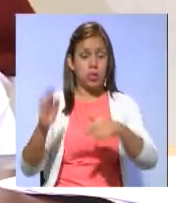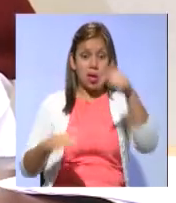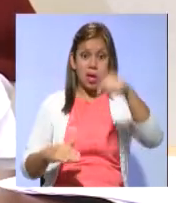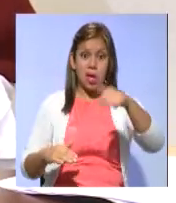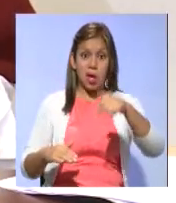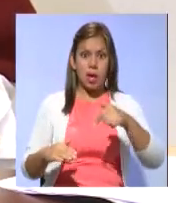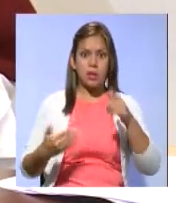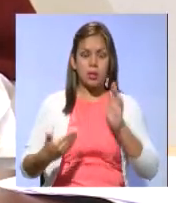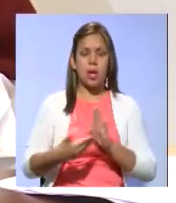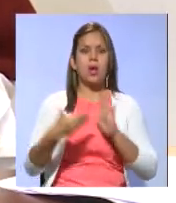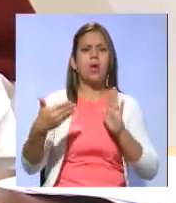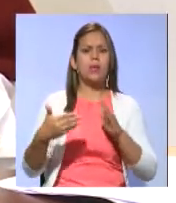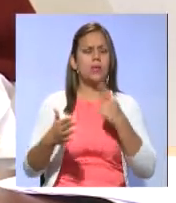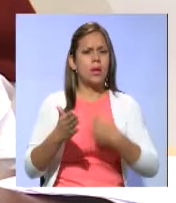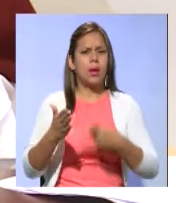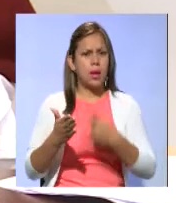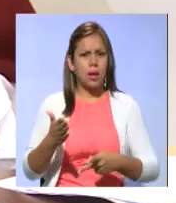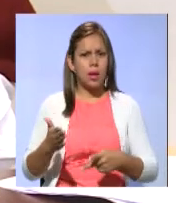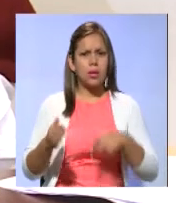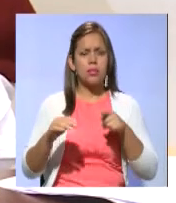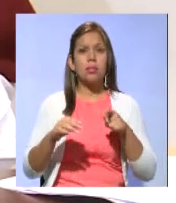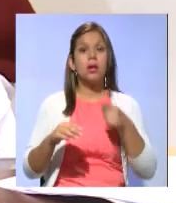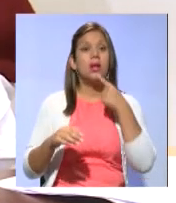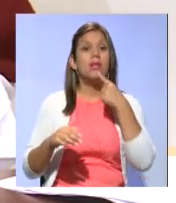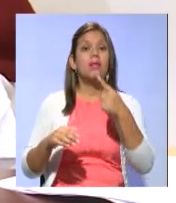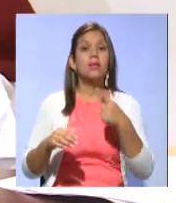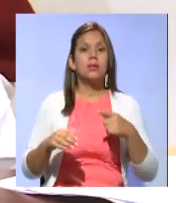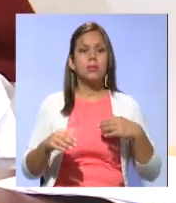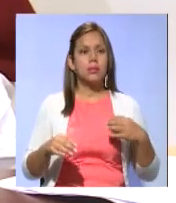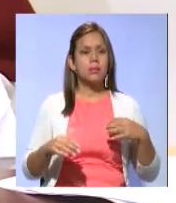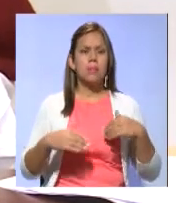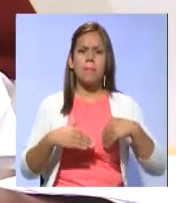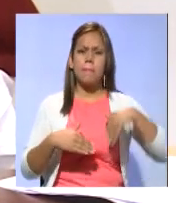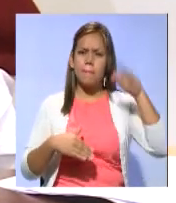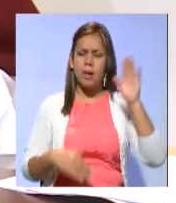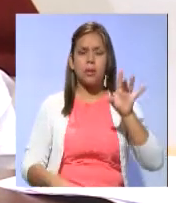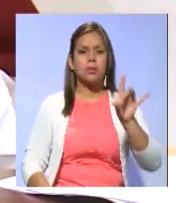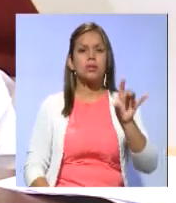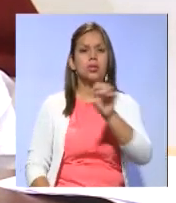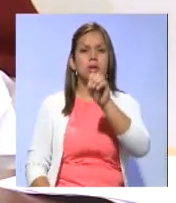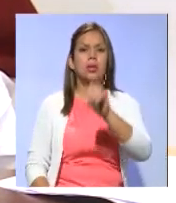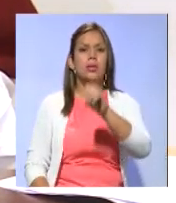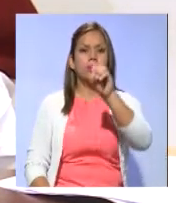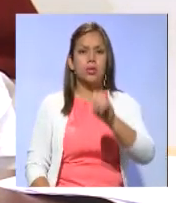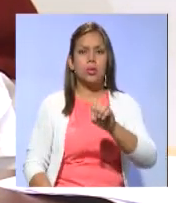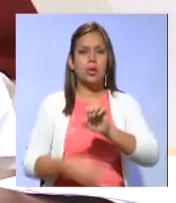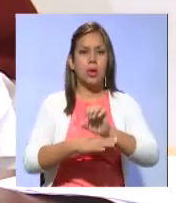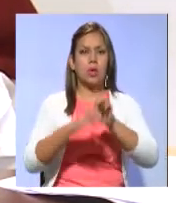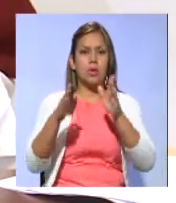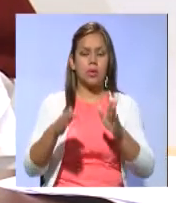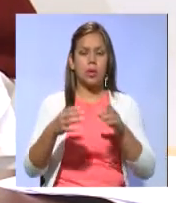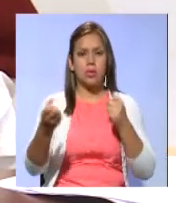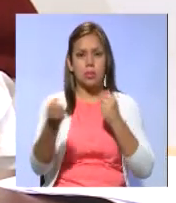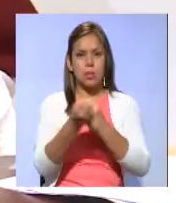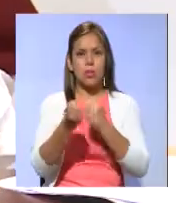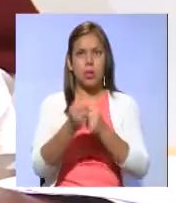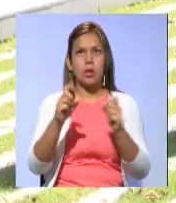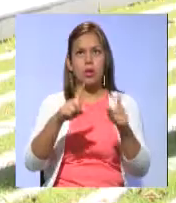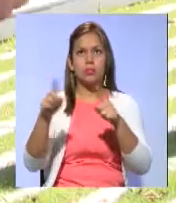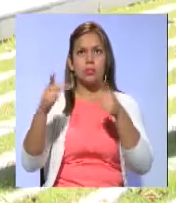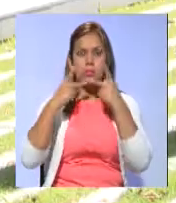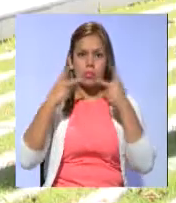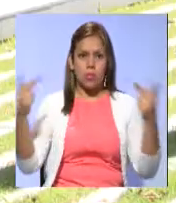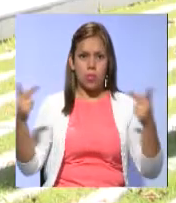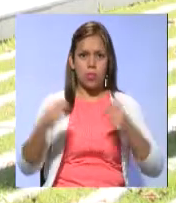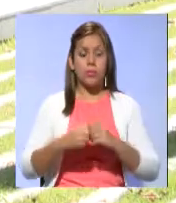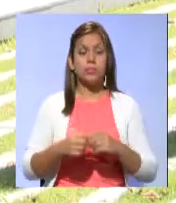contrapone, según encuestas, a la voluntad del más 80% de los ecuatorianos que apoyamos la consulta popular.